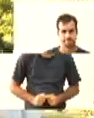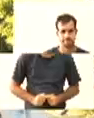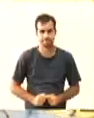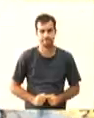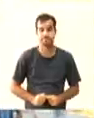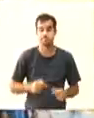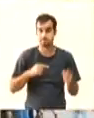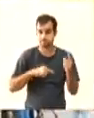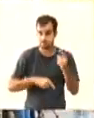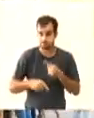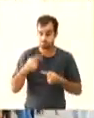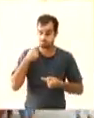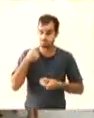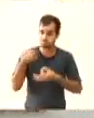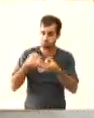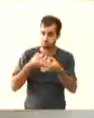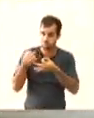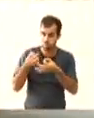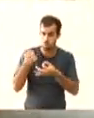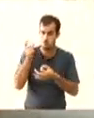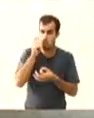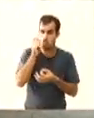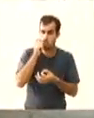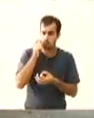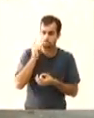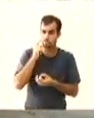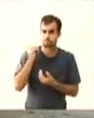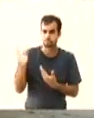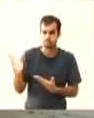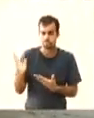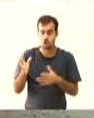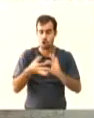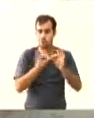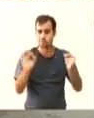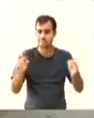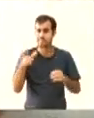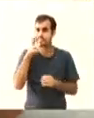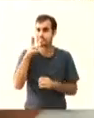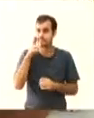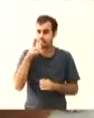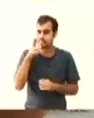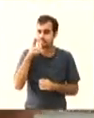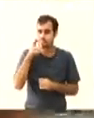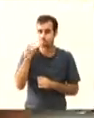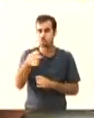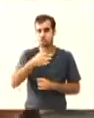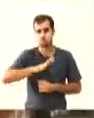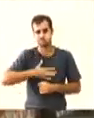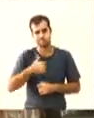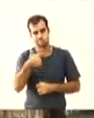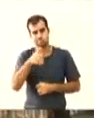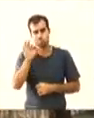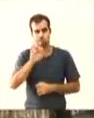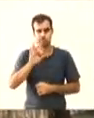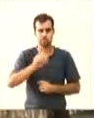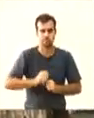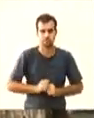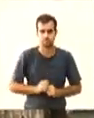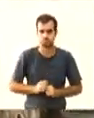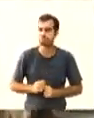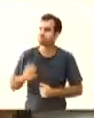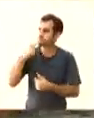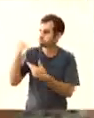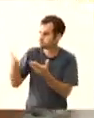En este minuto converso con José Manuel Fernández, él es el coordinador de los CDR en el municipio de 10 de Octubre. Bienvenido, José Manuel, y coménteme